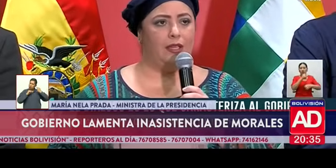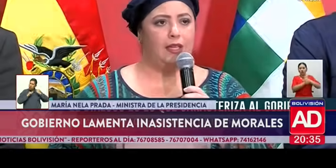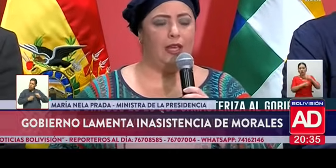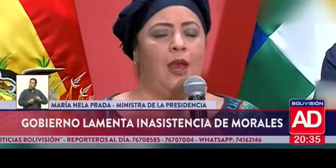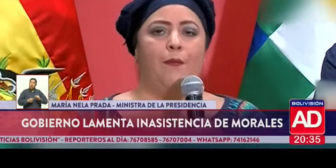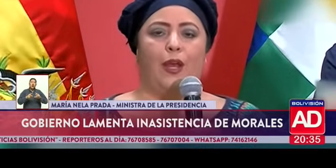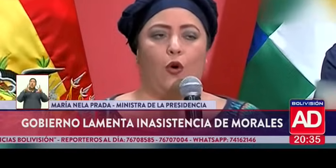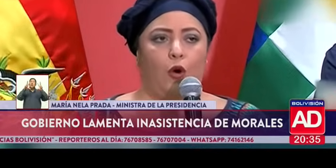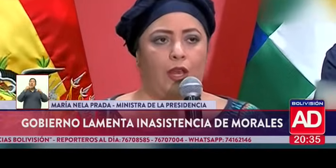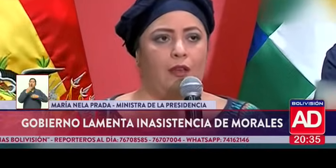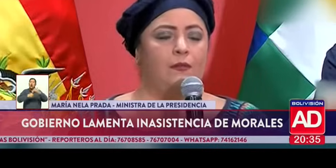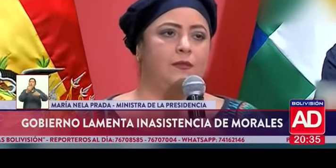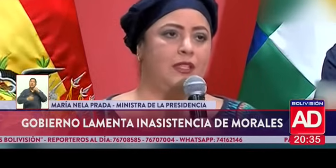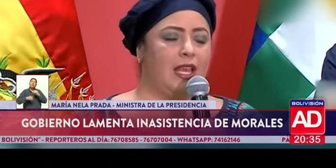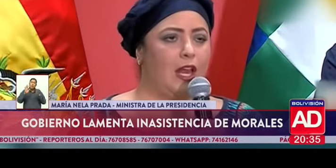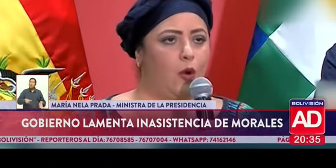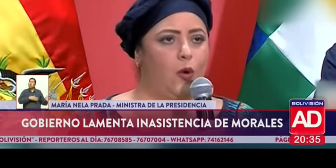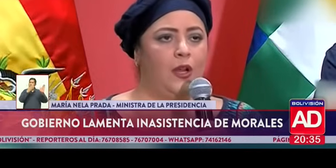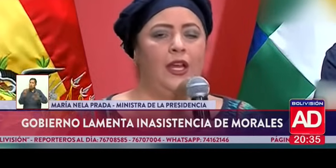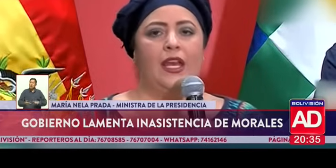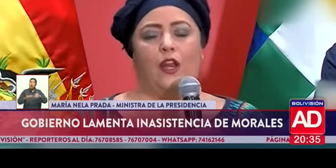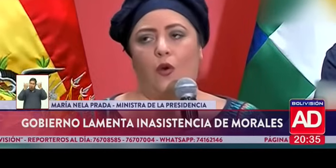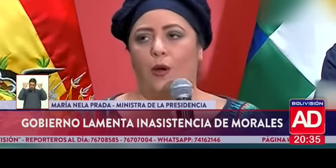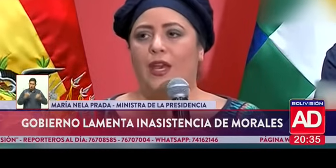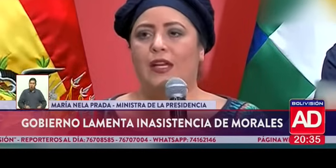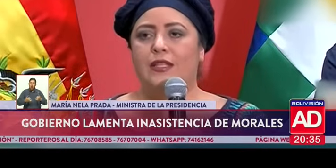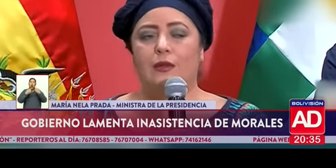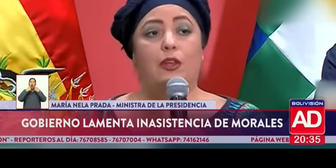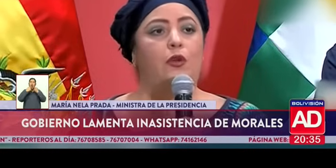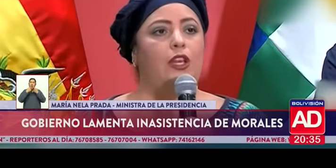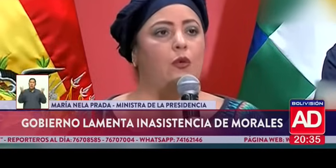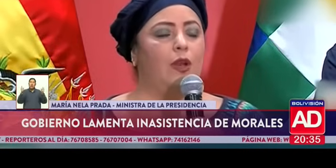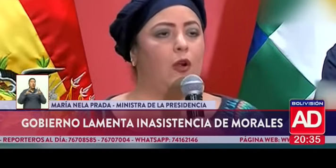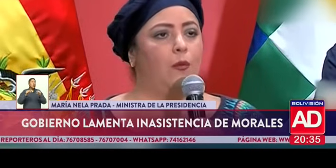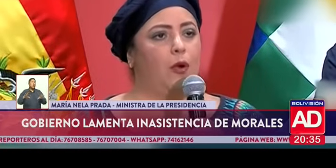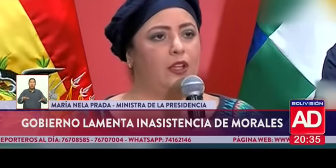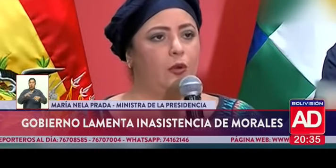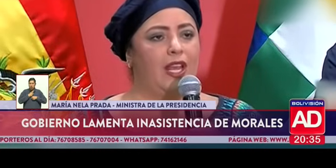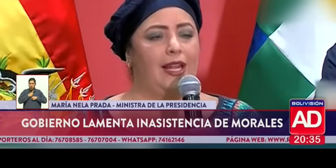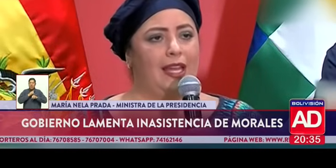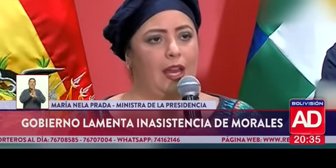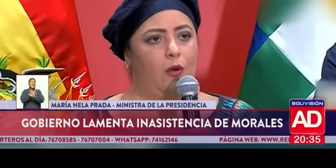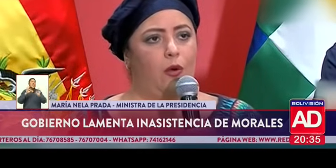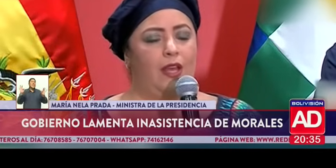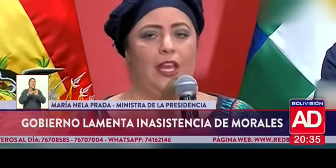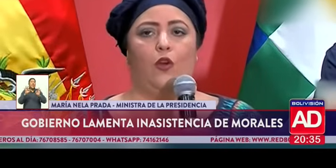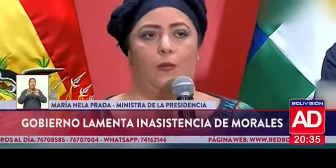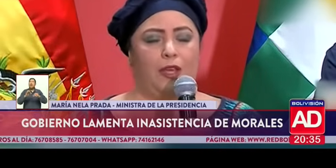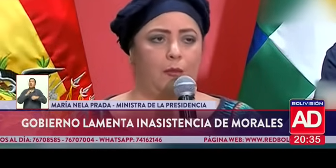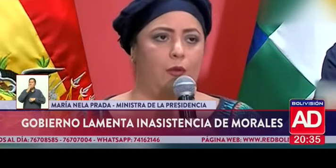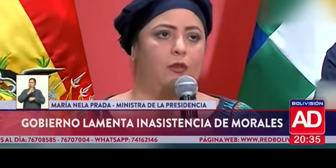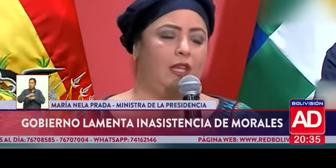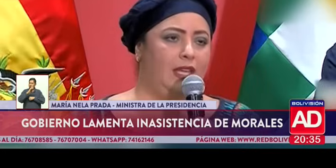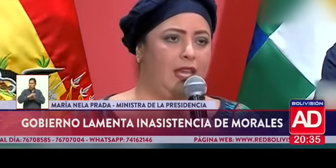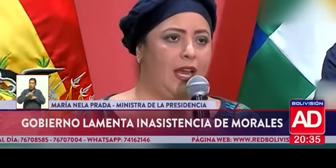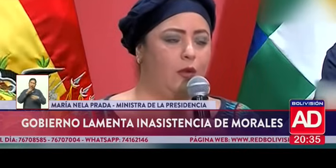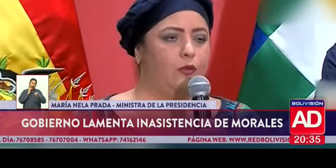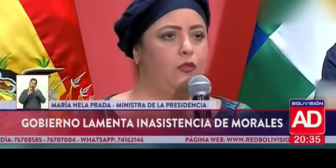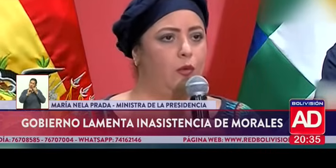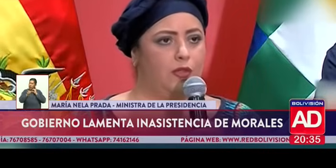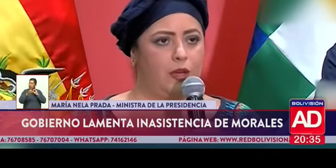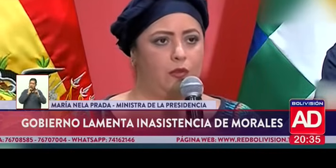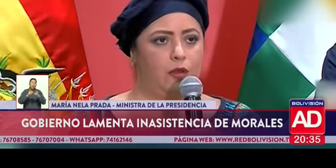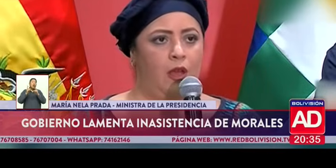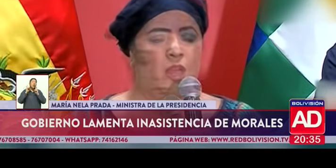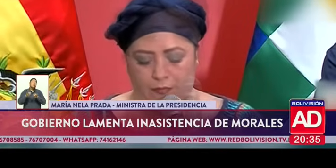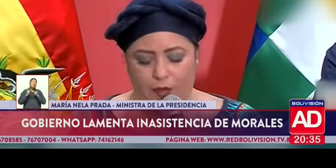evitar muerte. Pero hoy señaló que no había recibido ninguna convocatoria al diálogo y lo mismo